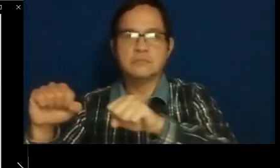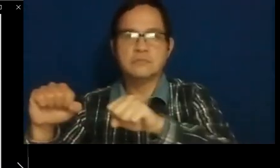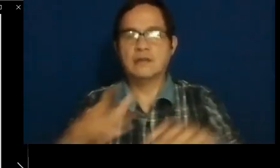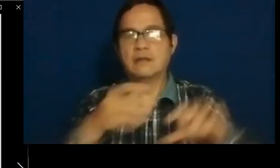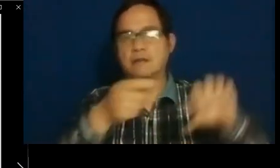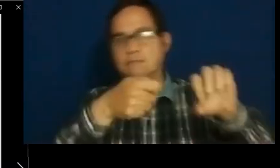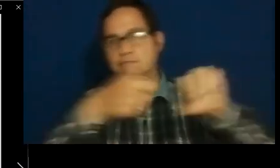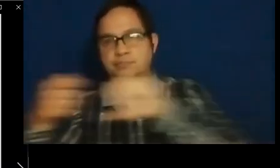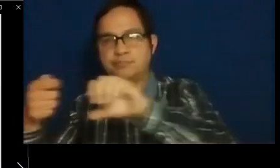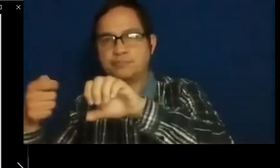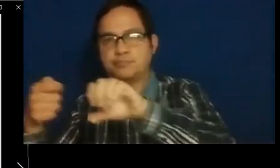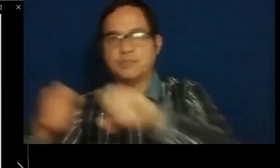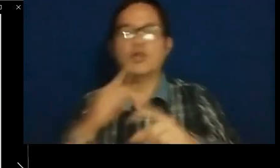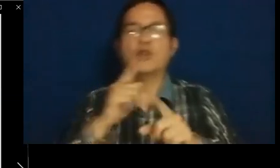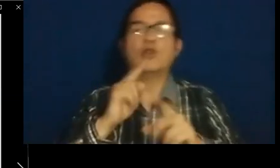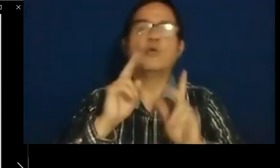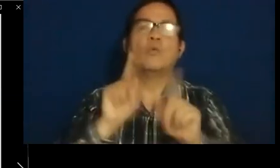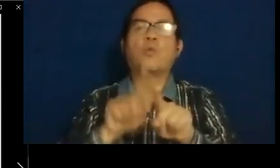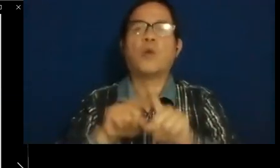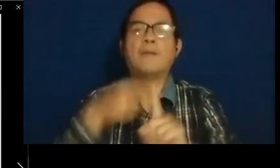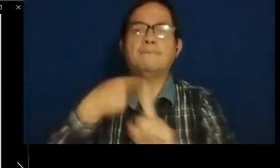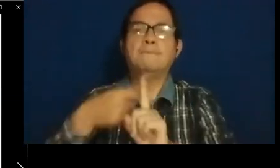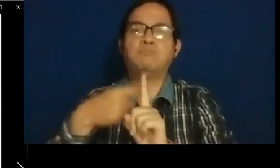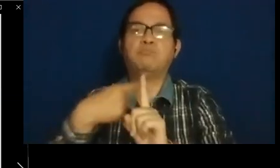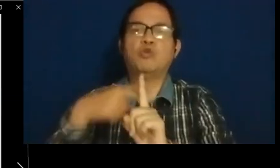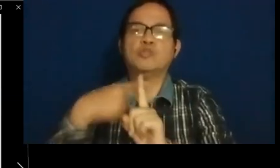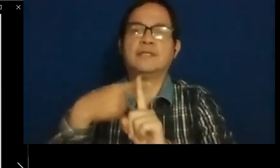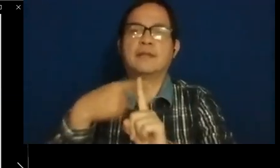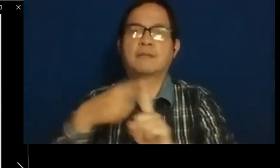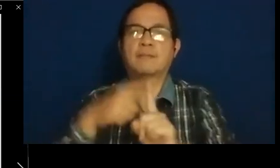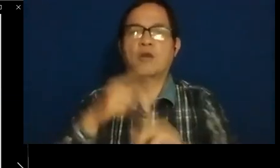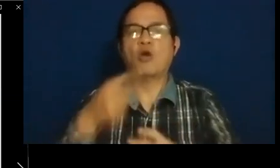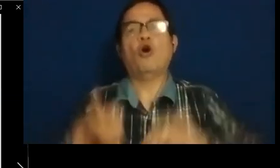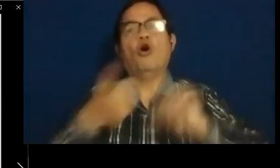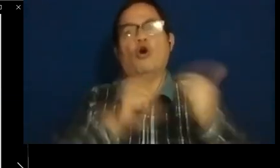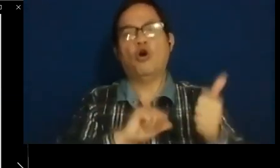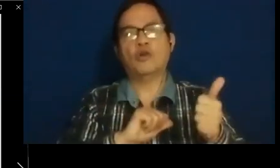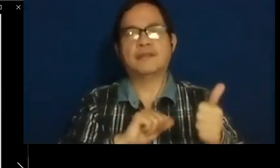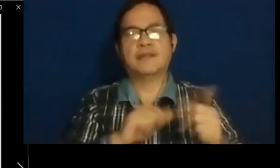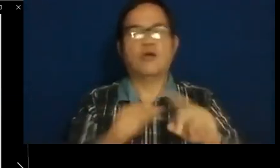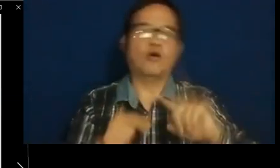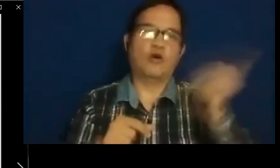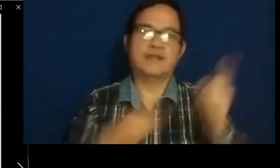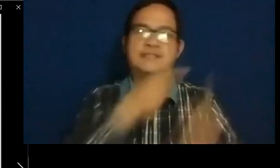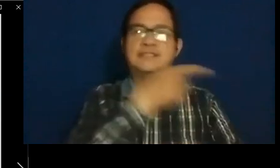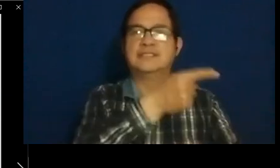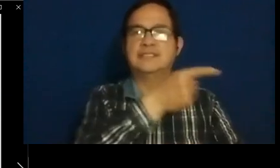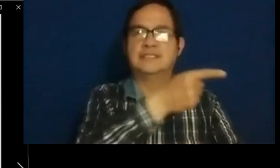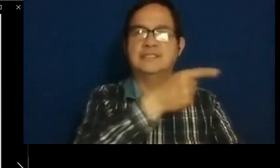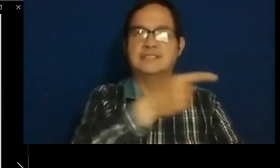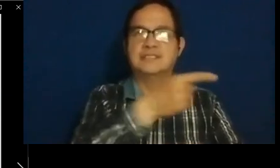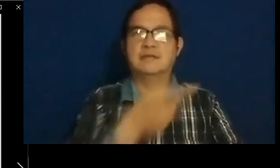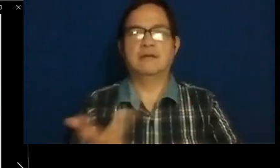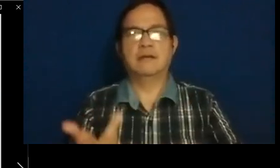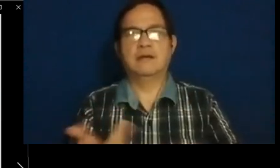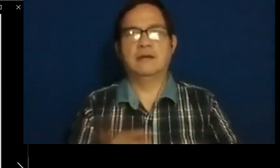sentido del desplazamiento, esa fuerza la voy a tomar como positiva y las demás como negativas. Pero en este caso, fíjense que estamos hablando del eje